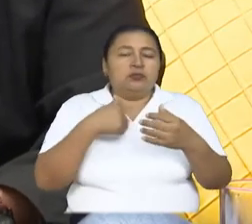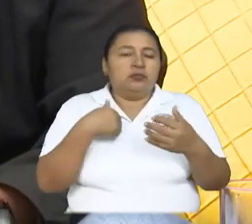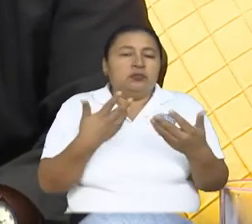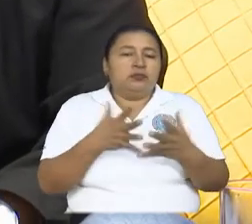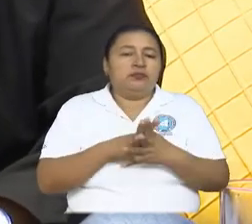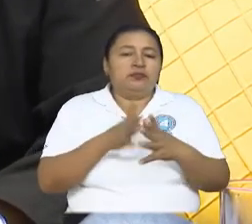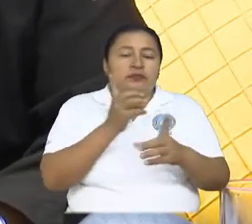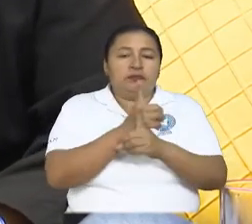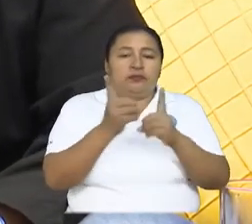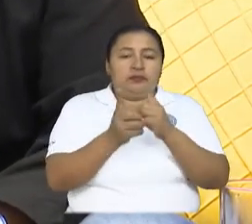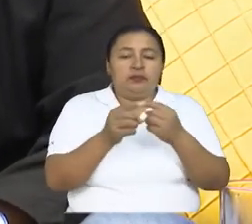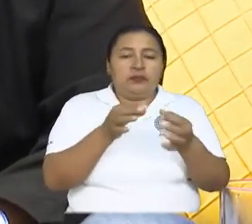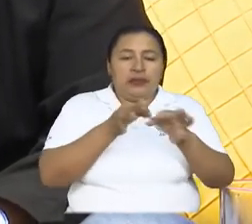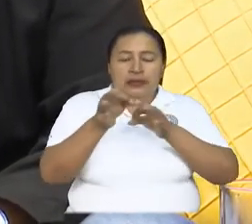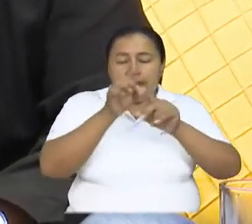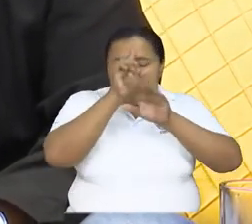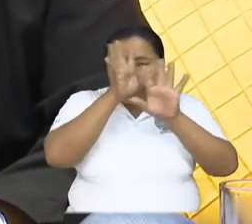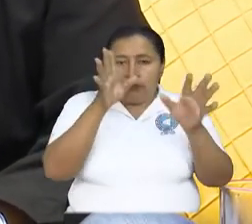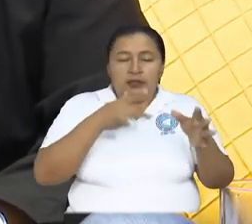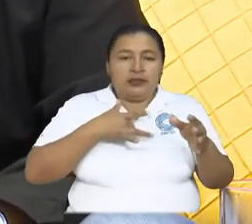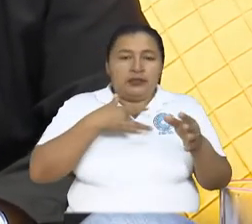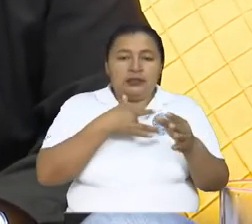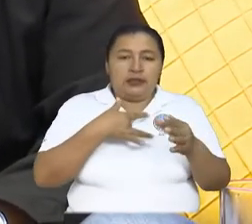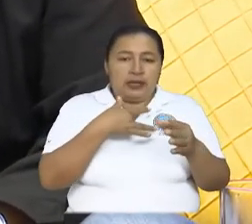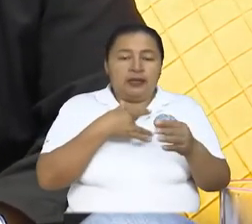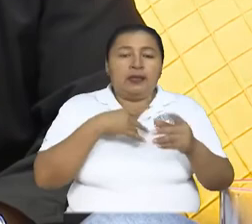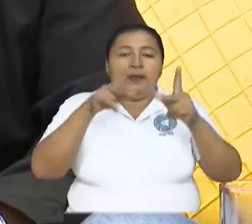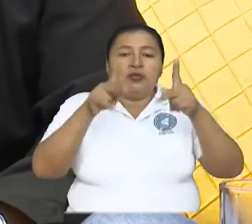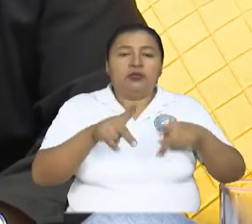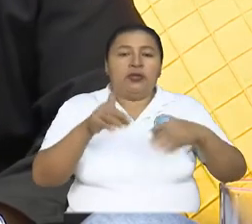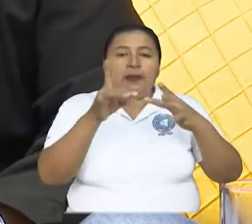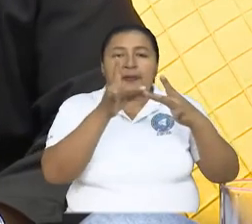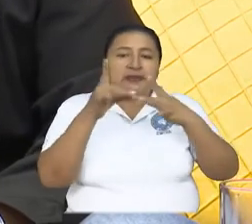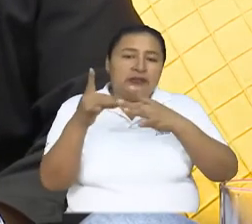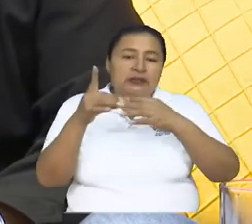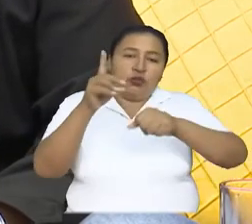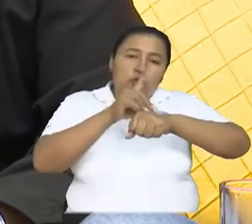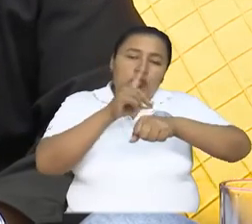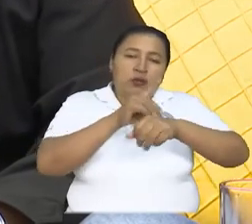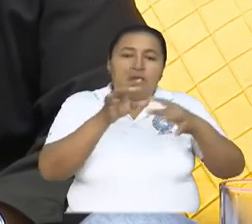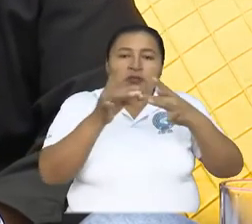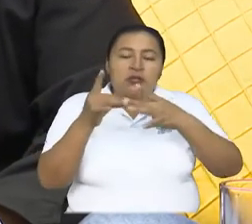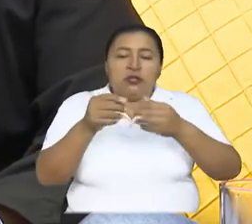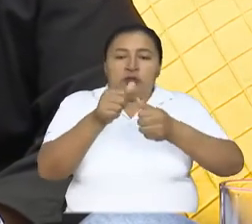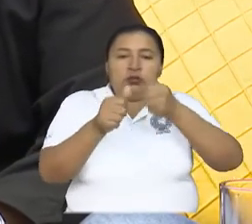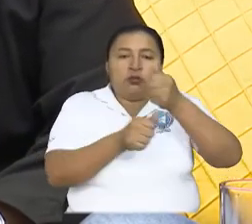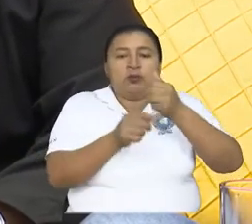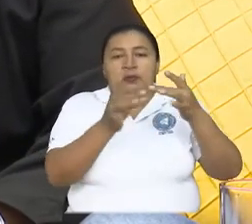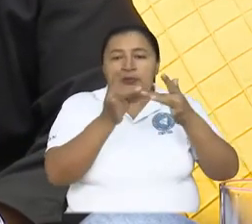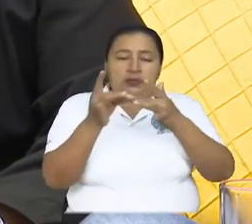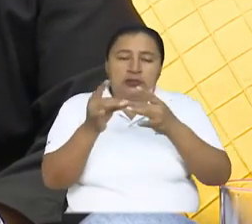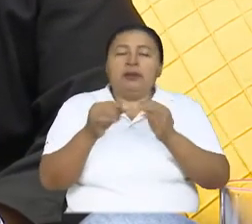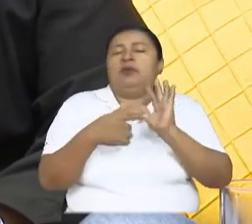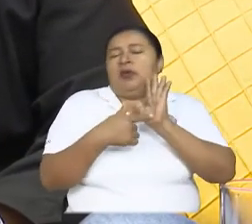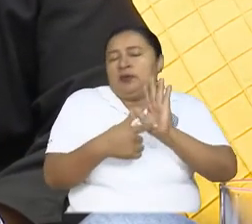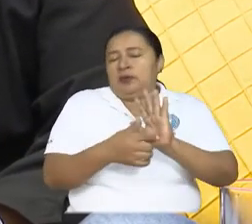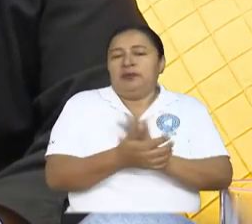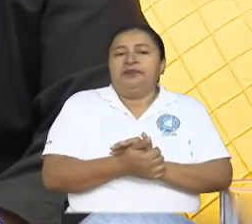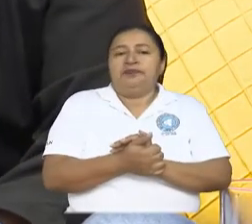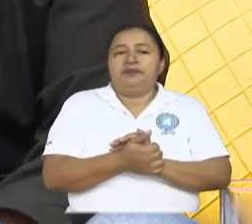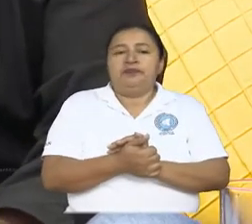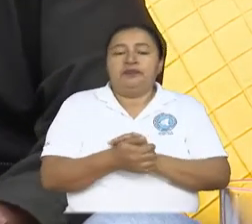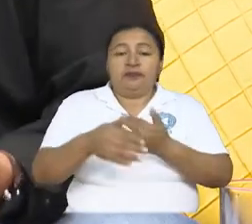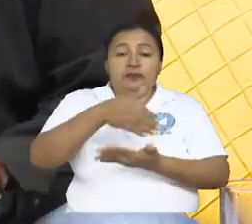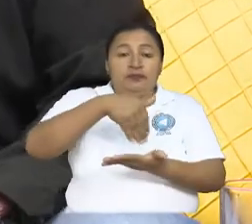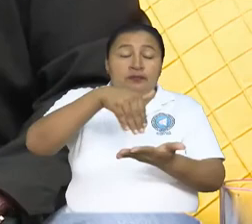que definir necesidades de especialistas y súper especialistas voy a poner un ejemplo en el